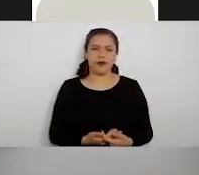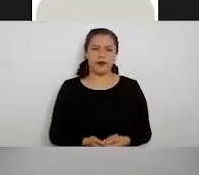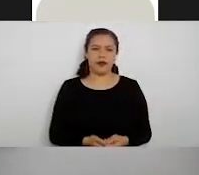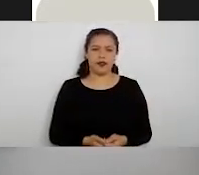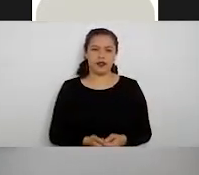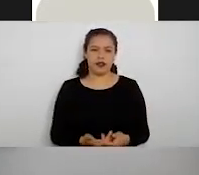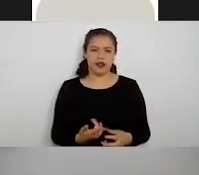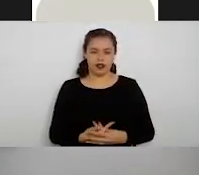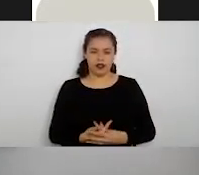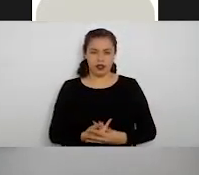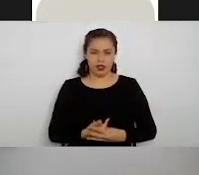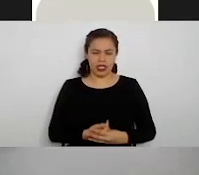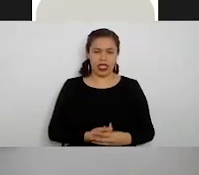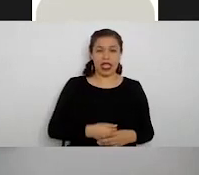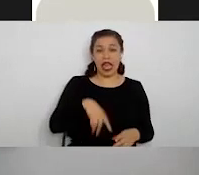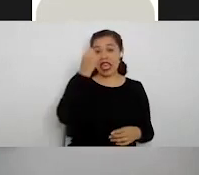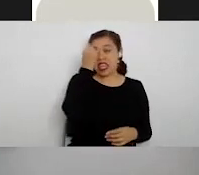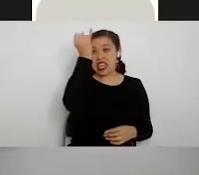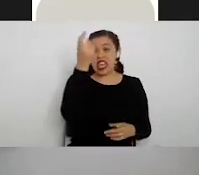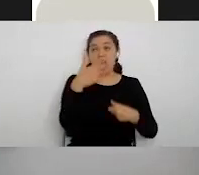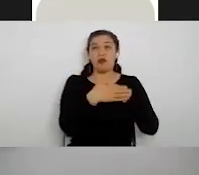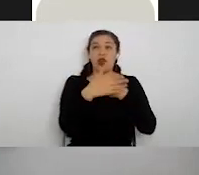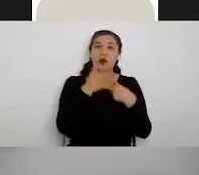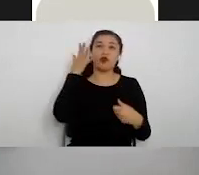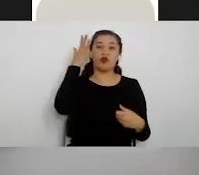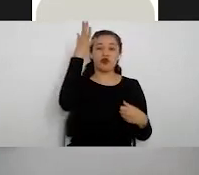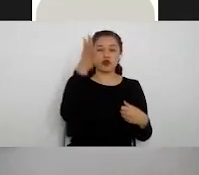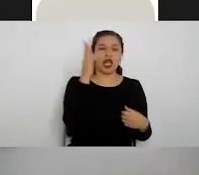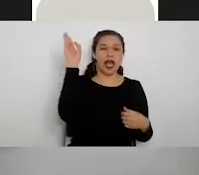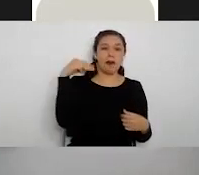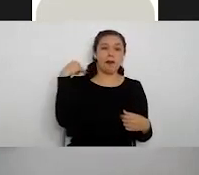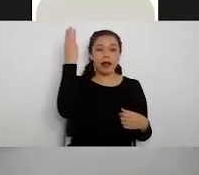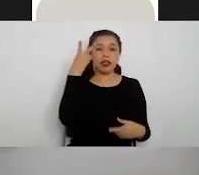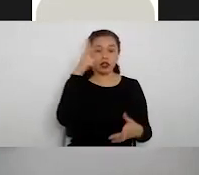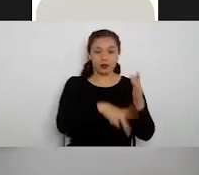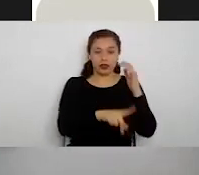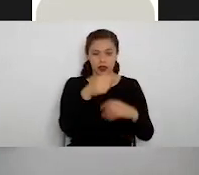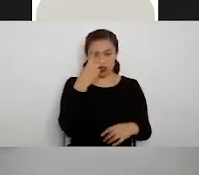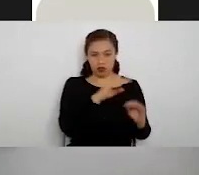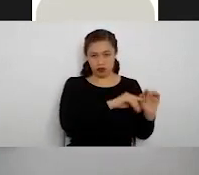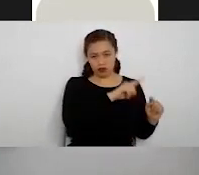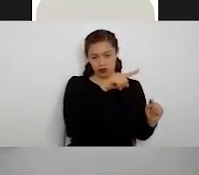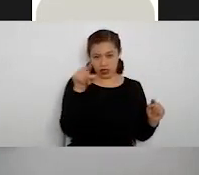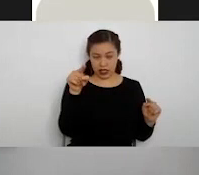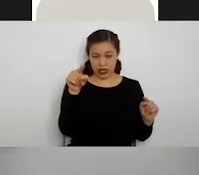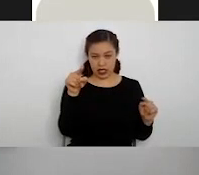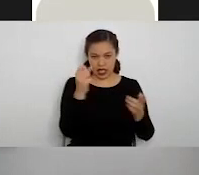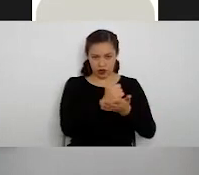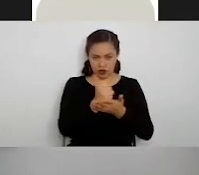la Fed y hasta dónde pensaba que iba a llegar en marzo de este año. La verde es en